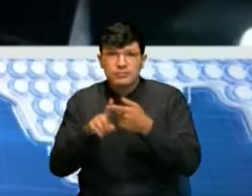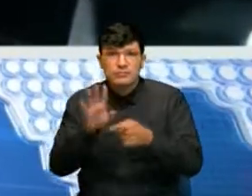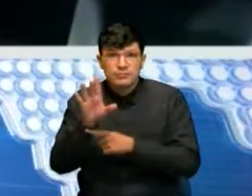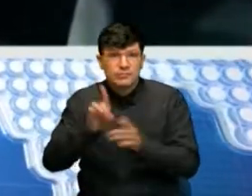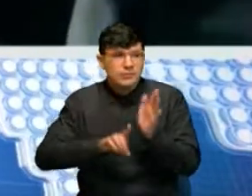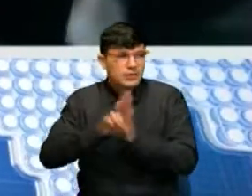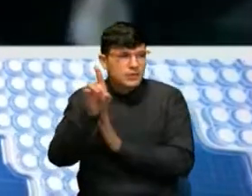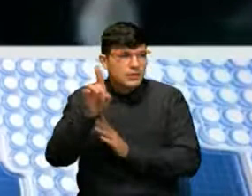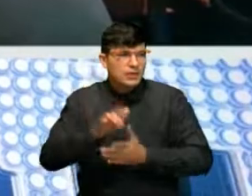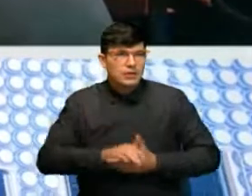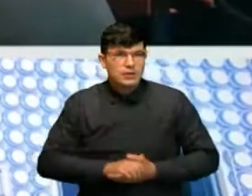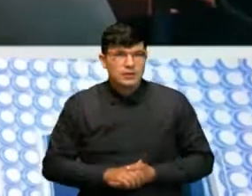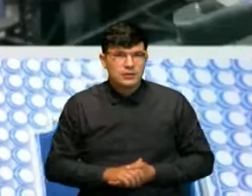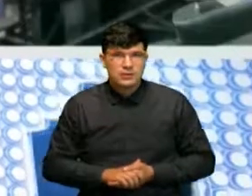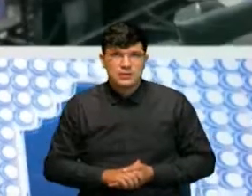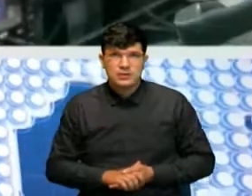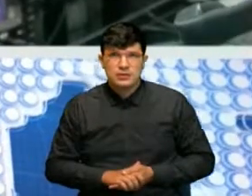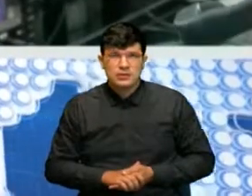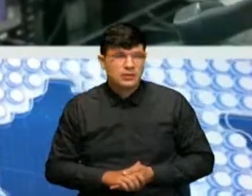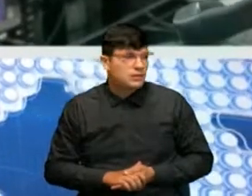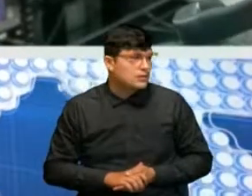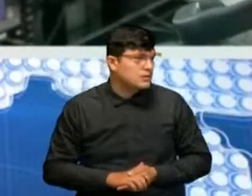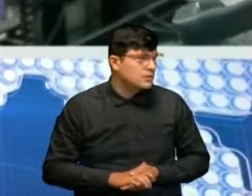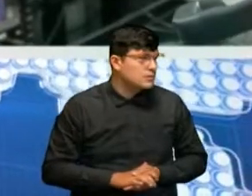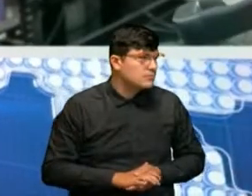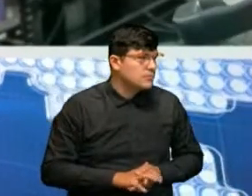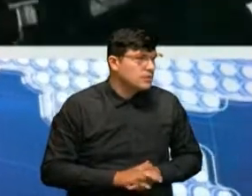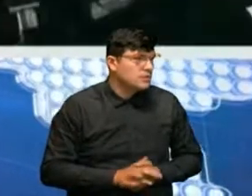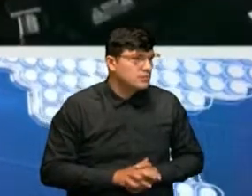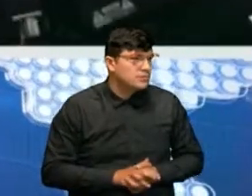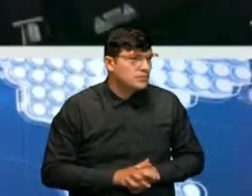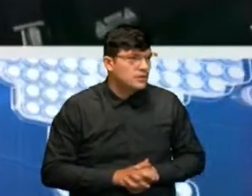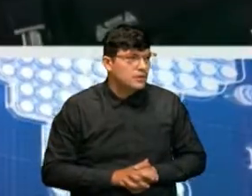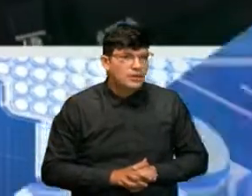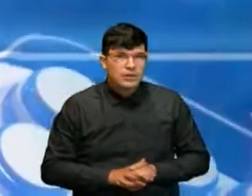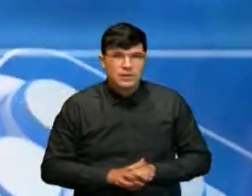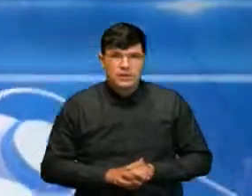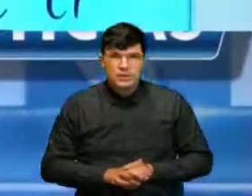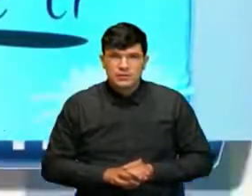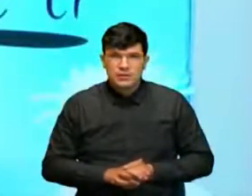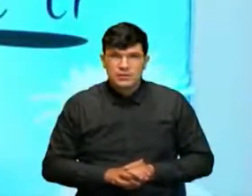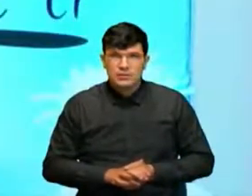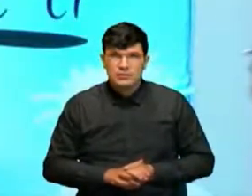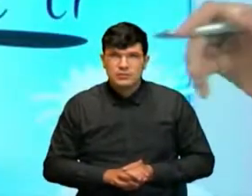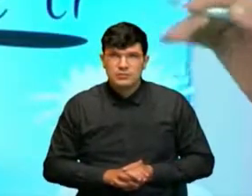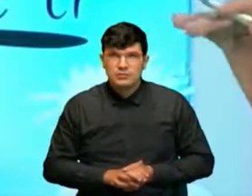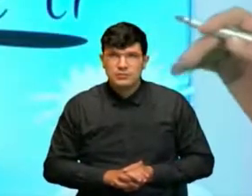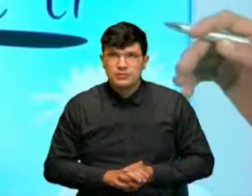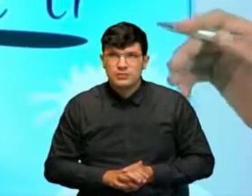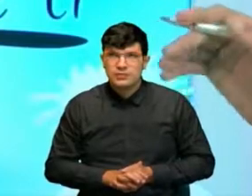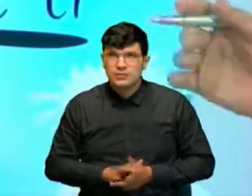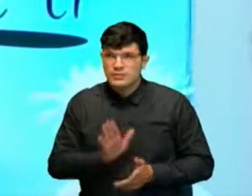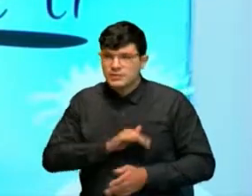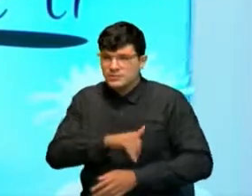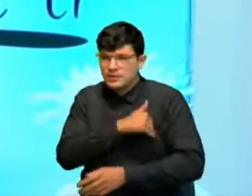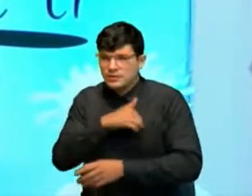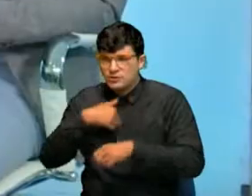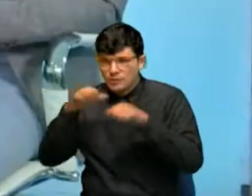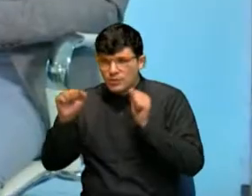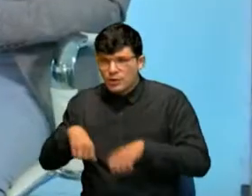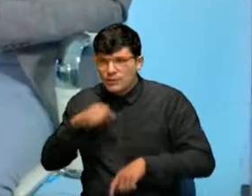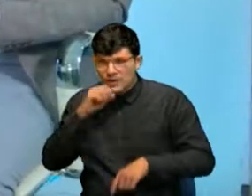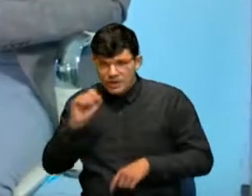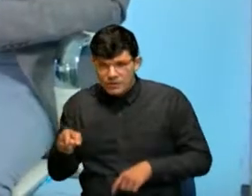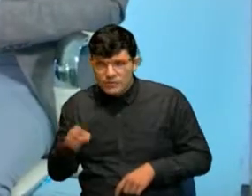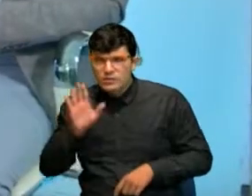el 250% de lo invertido en los últimos 4 o 5 años por el Ministerio en materia de televisión pública. Viceministro, ¿lo puedo comprometer con algo? Pues no con nosotros,